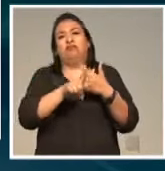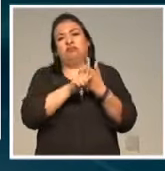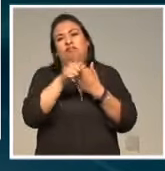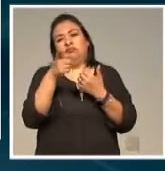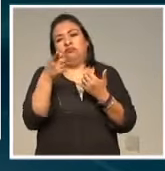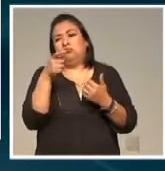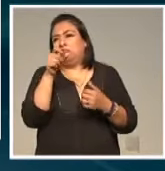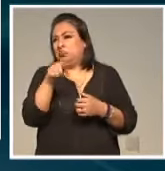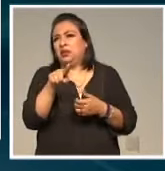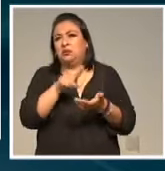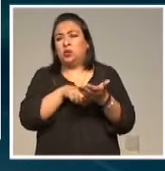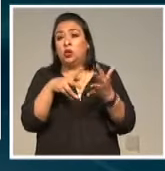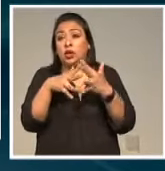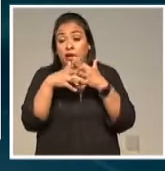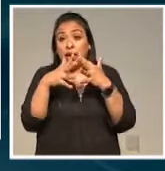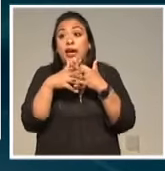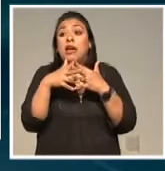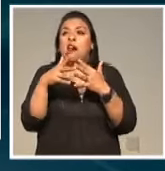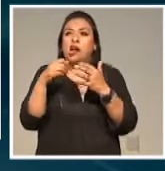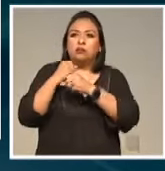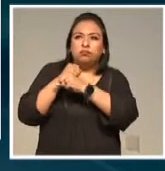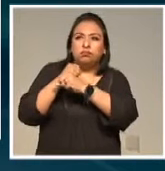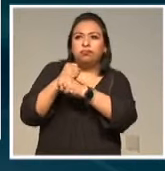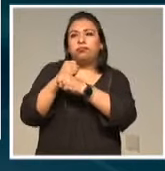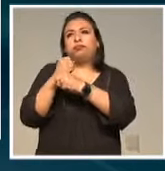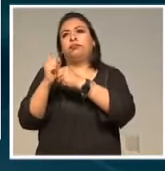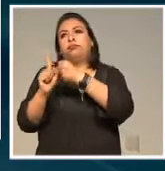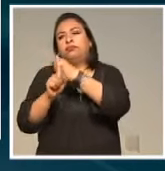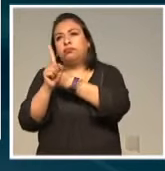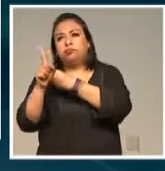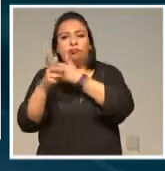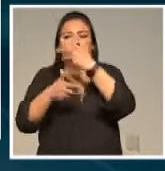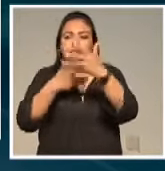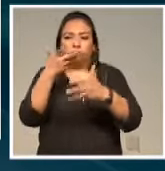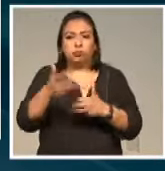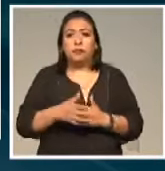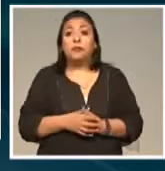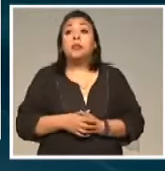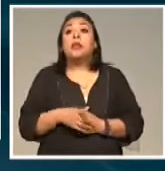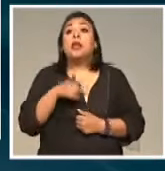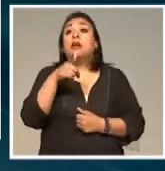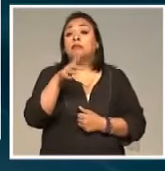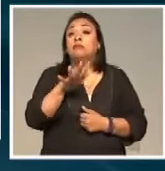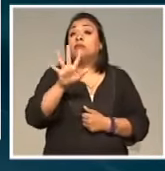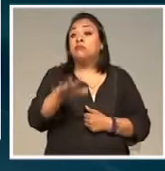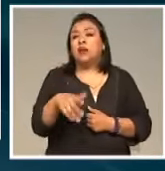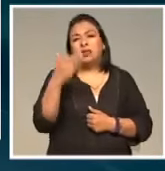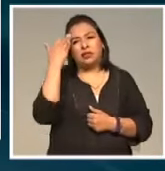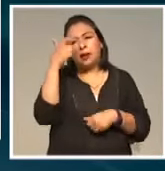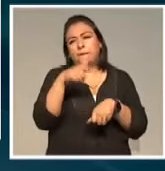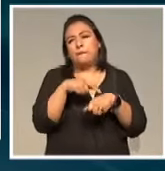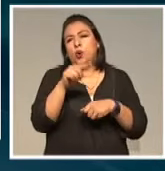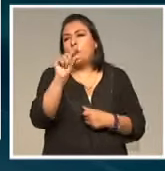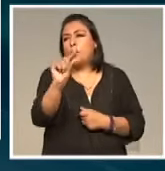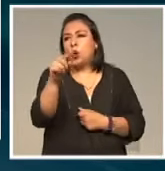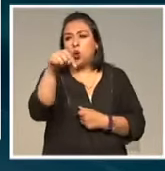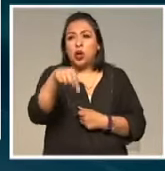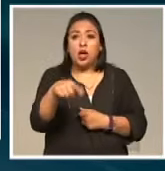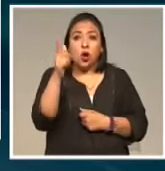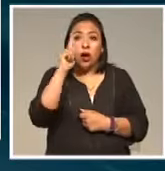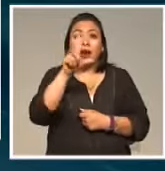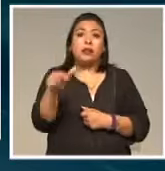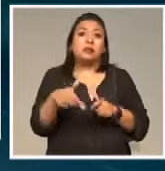y claro que resistencia y la solidaridad. Es un espacio muy corto el que tenemos aquí. Ojalá